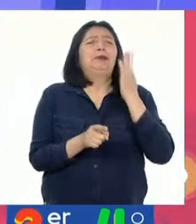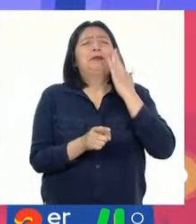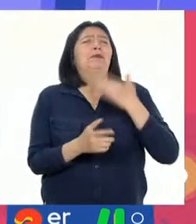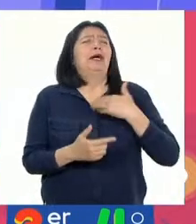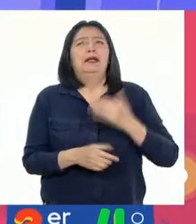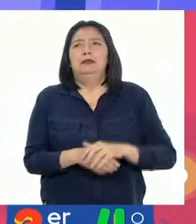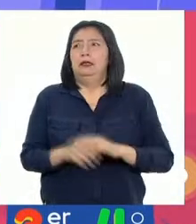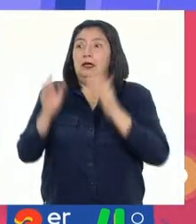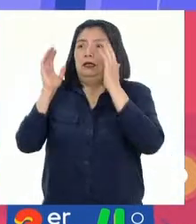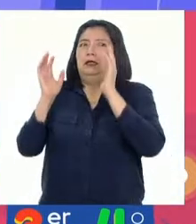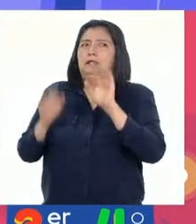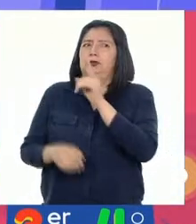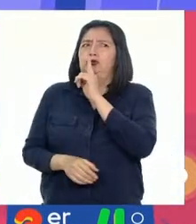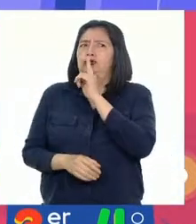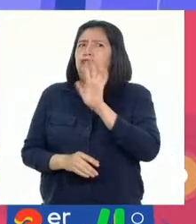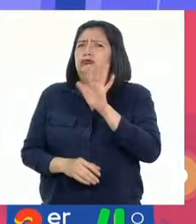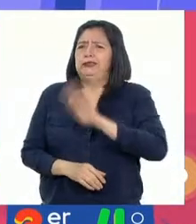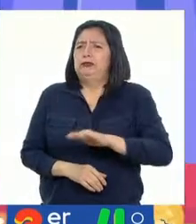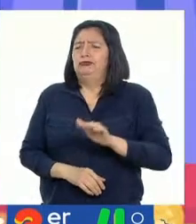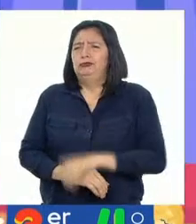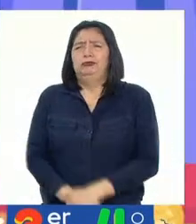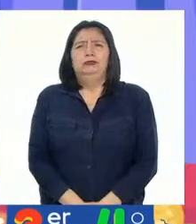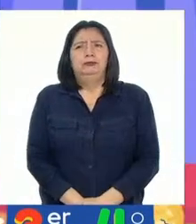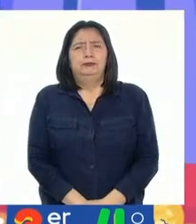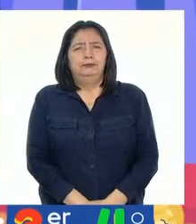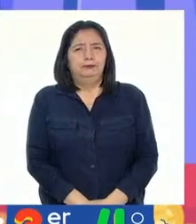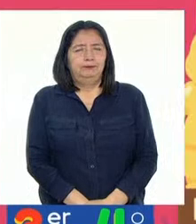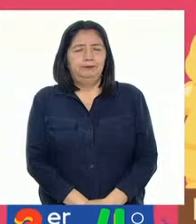madre! ¡Ay, cállate, niño!